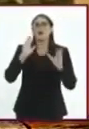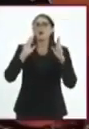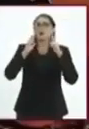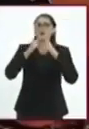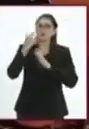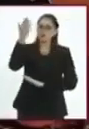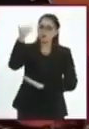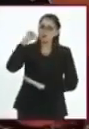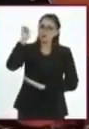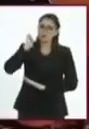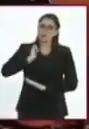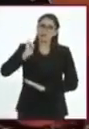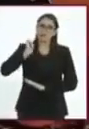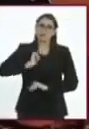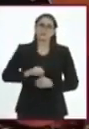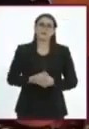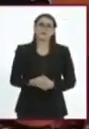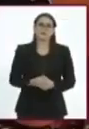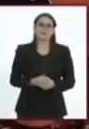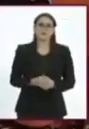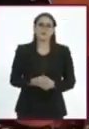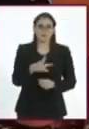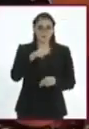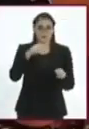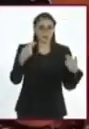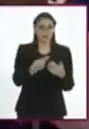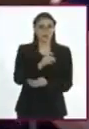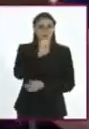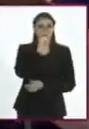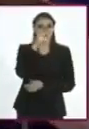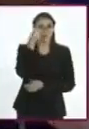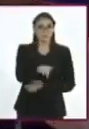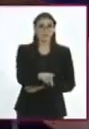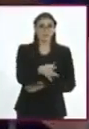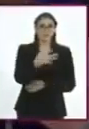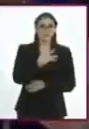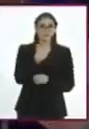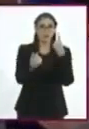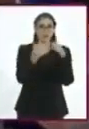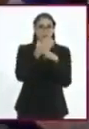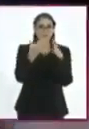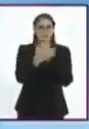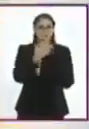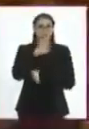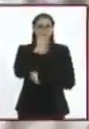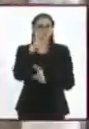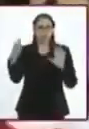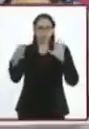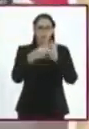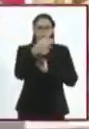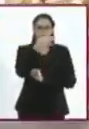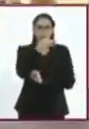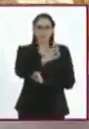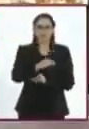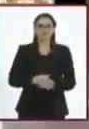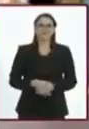evangelizadores. De origen prehispánico son algunos de los espacios destinados a las festividades. Por